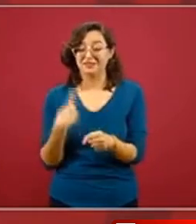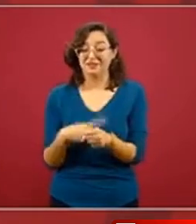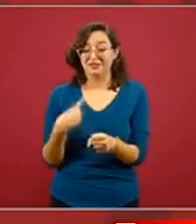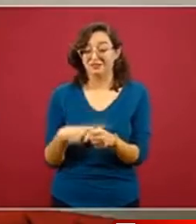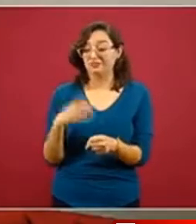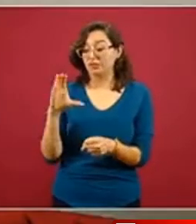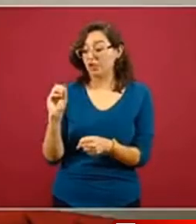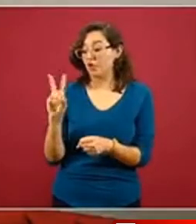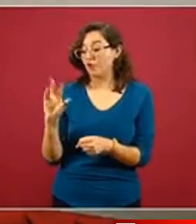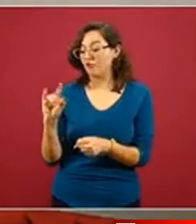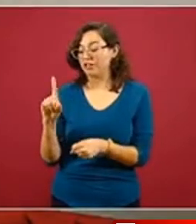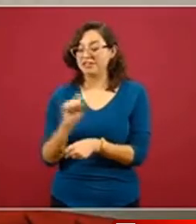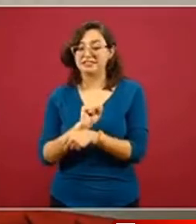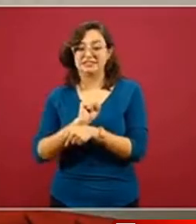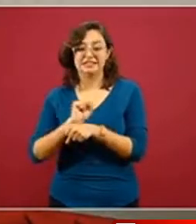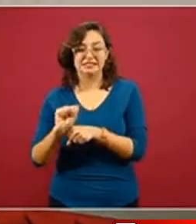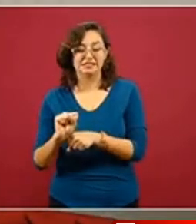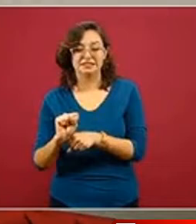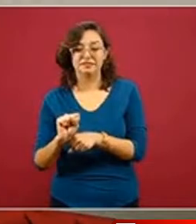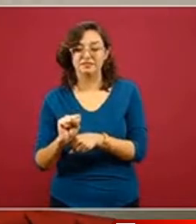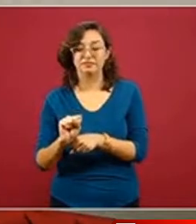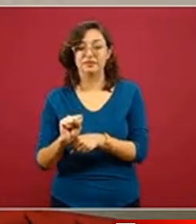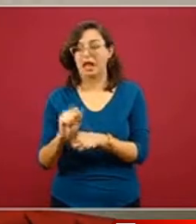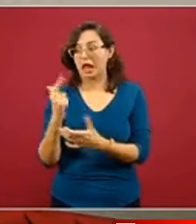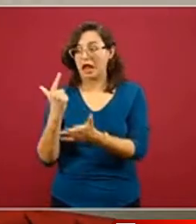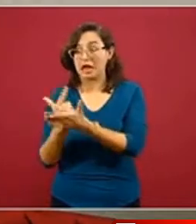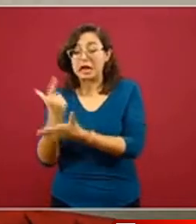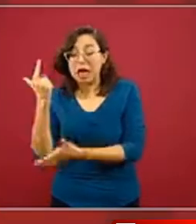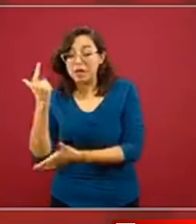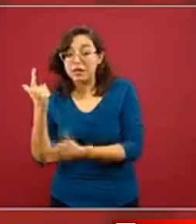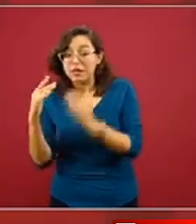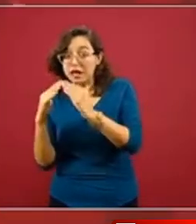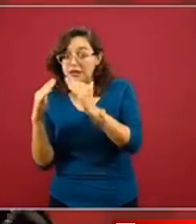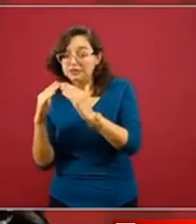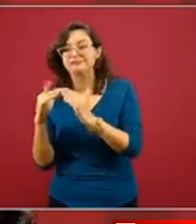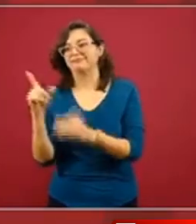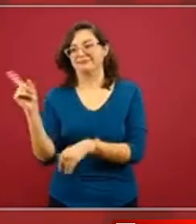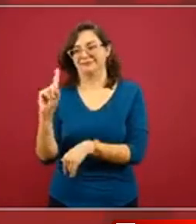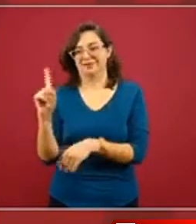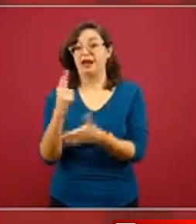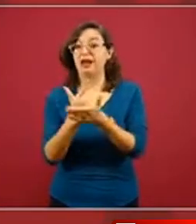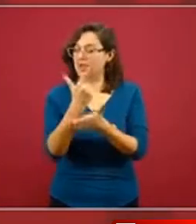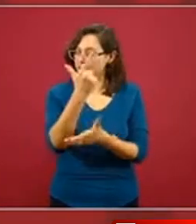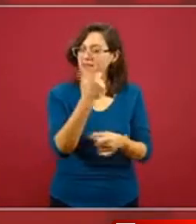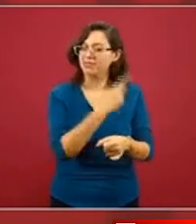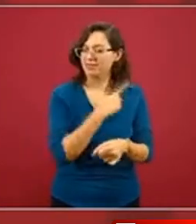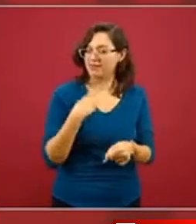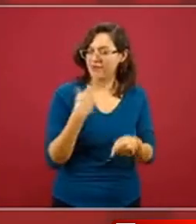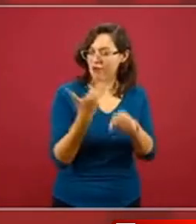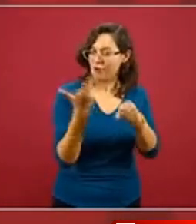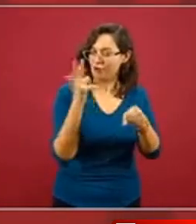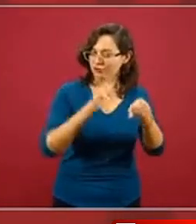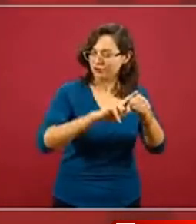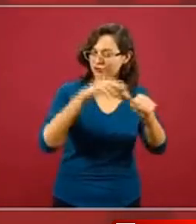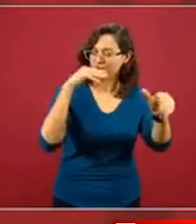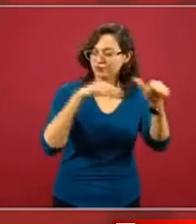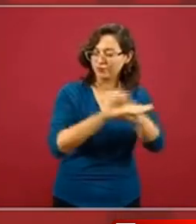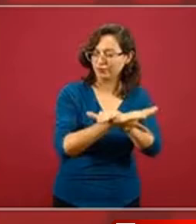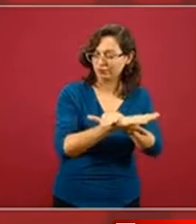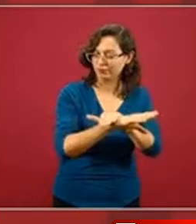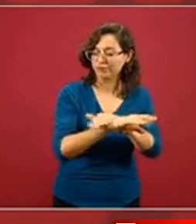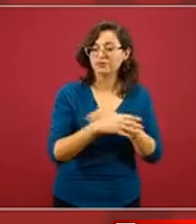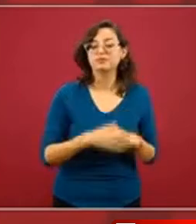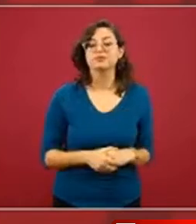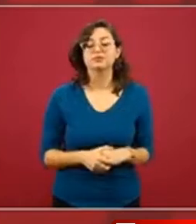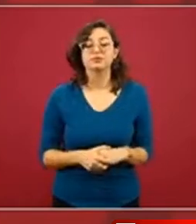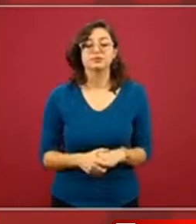COVID leve, no debería haber una persona con COVID grave en su domicilio, tendría que estar en los hospitales. Y ante la eventualidad, que